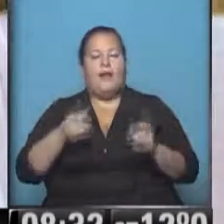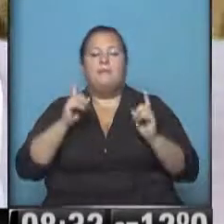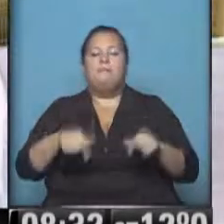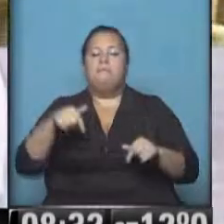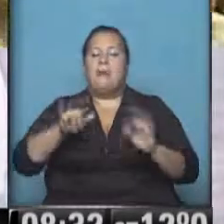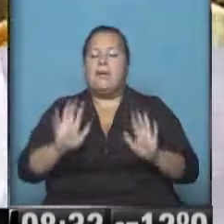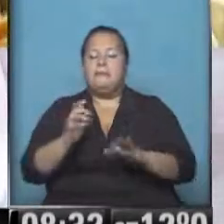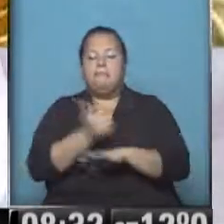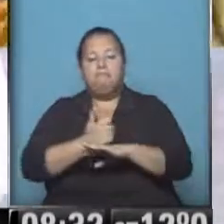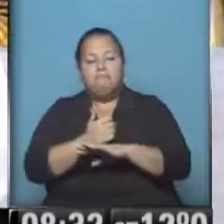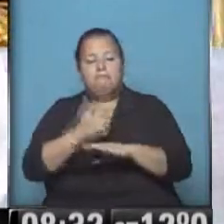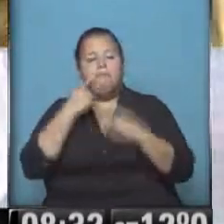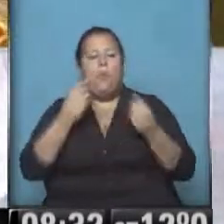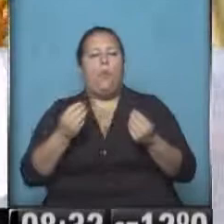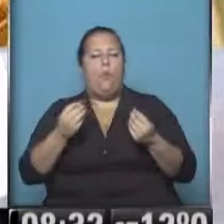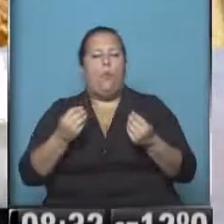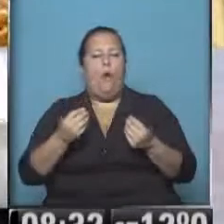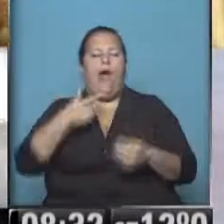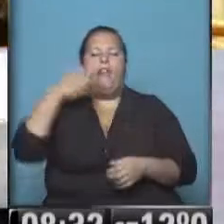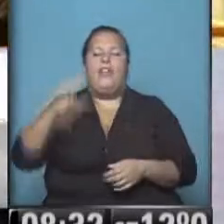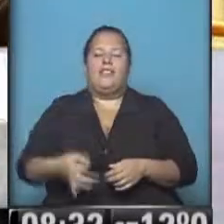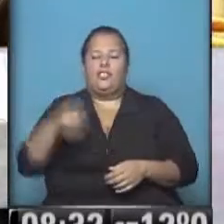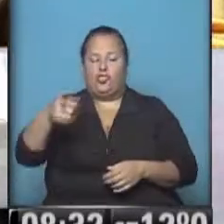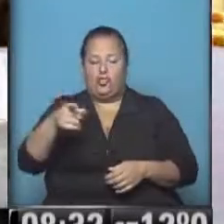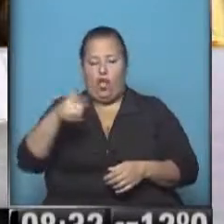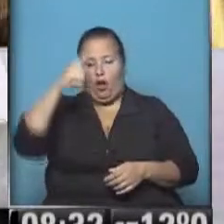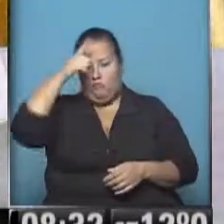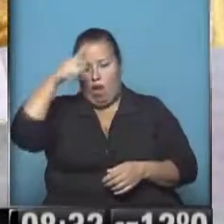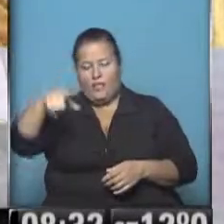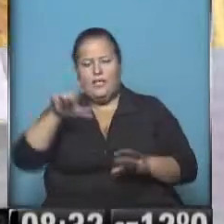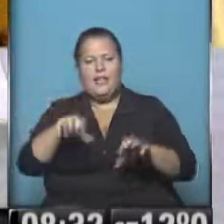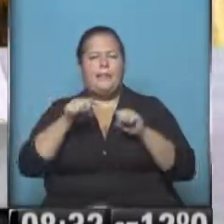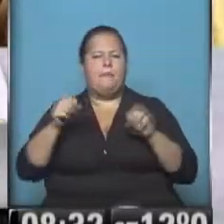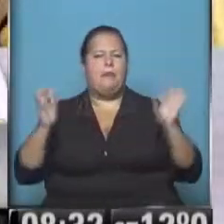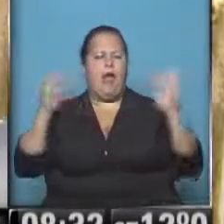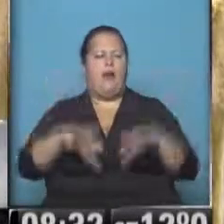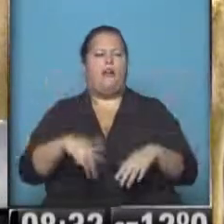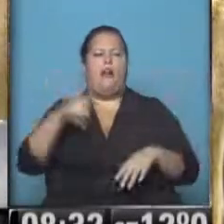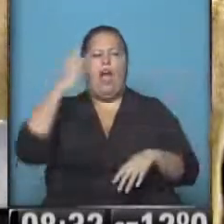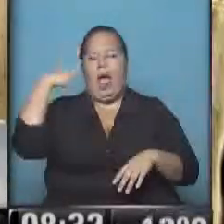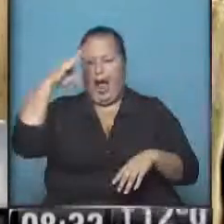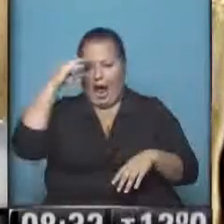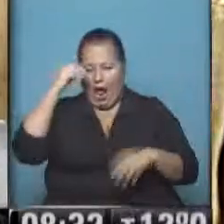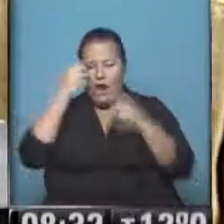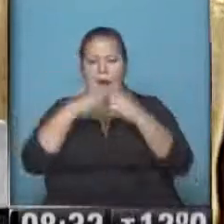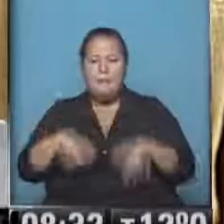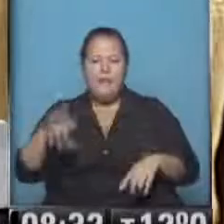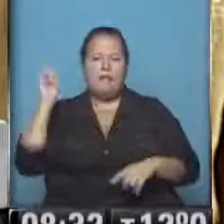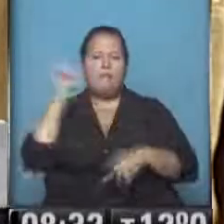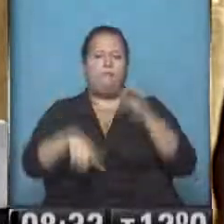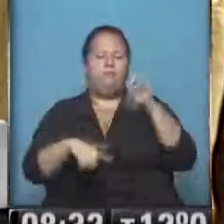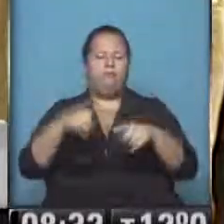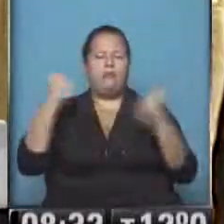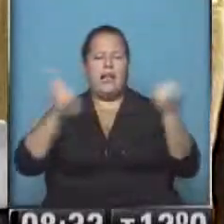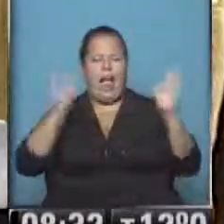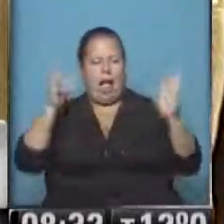están esperando a ver cuál va a ser la decisión que tome, en este caso la policía, que está desde muy temprano, todavía era de noche cuando comenzaron a llegar los carros de